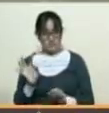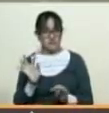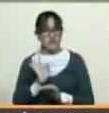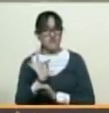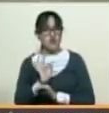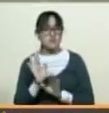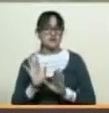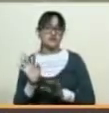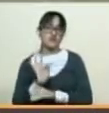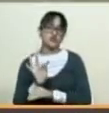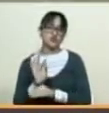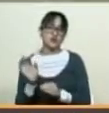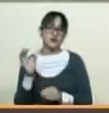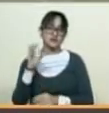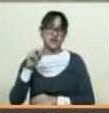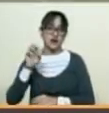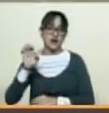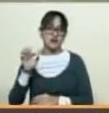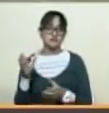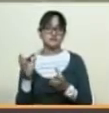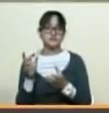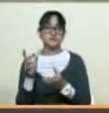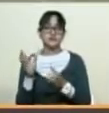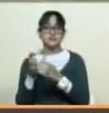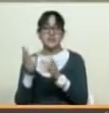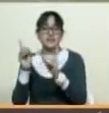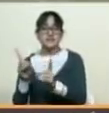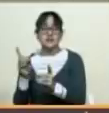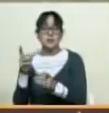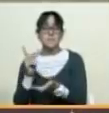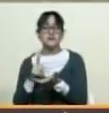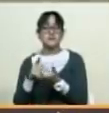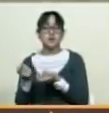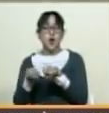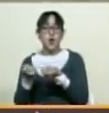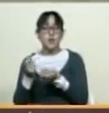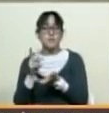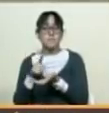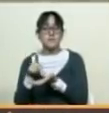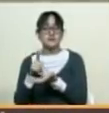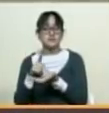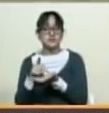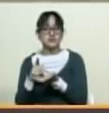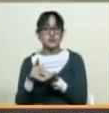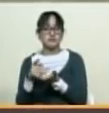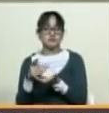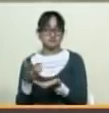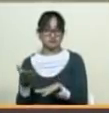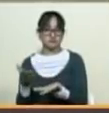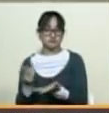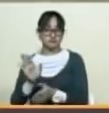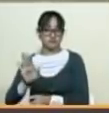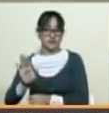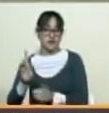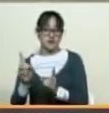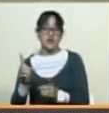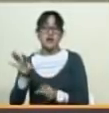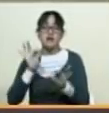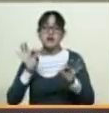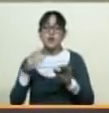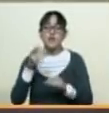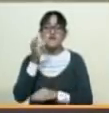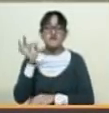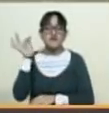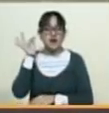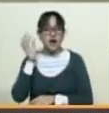del Consejo. Eso lo determina la Comisión de Participación Política y Financiamiento. Ellos escogen cuáles son los fiscales